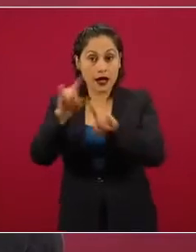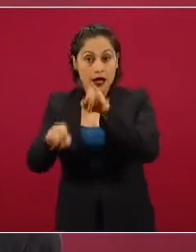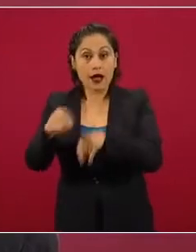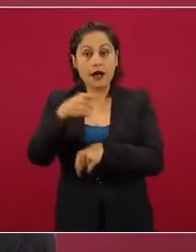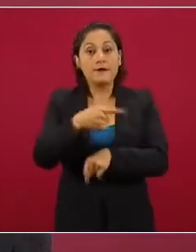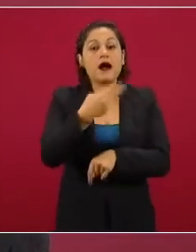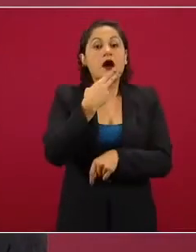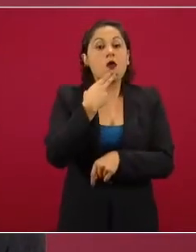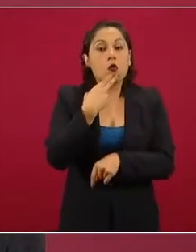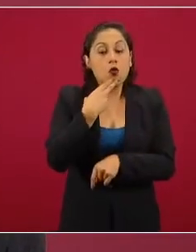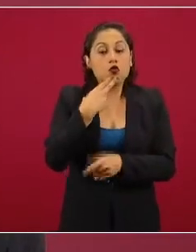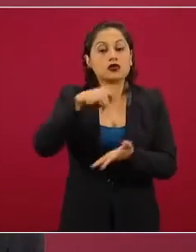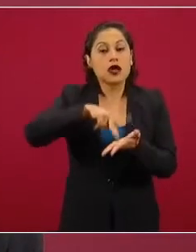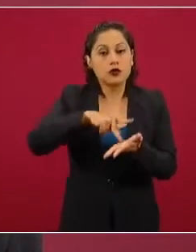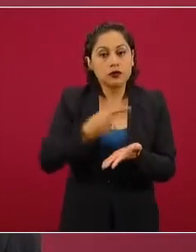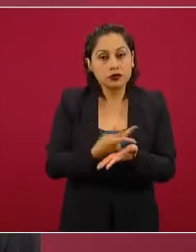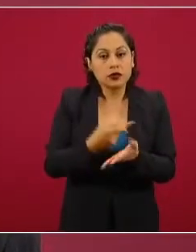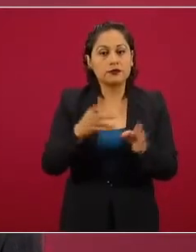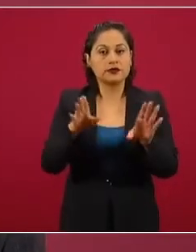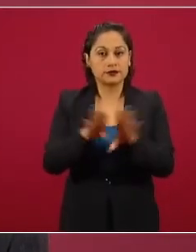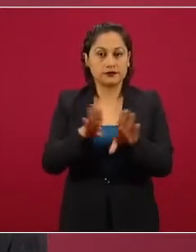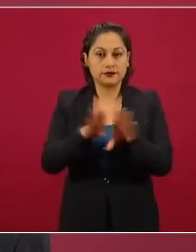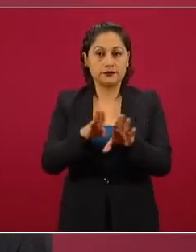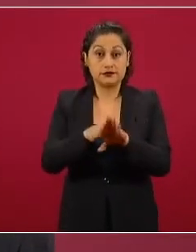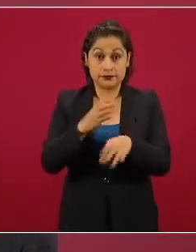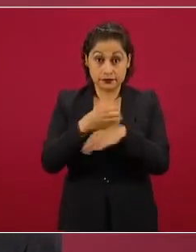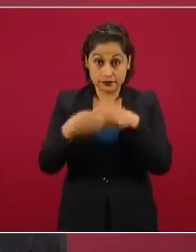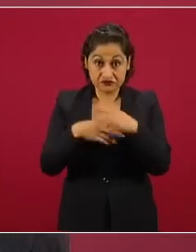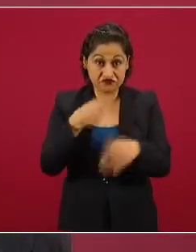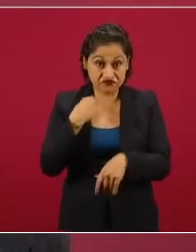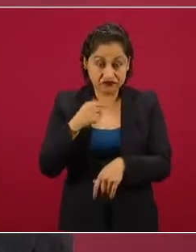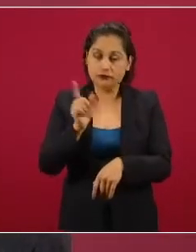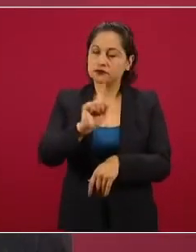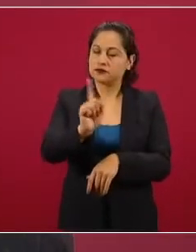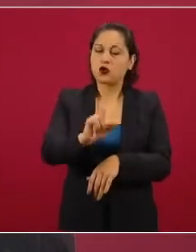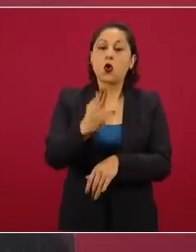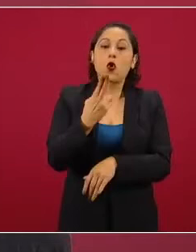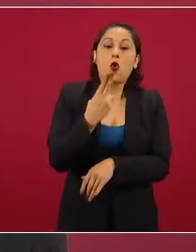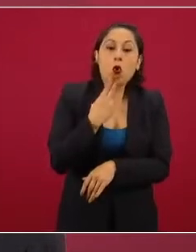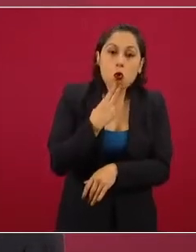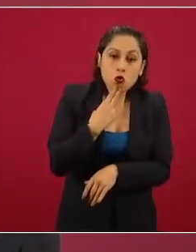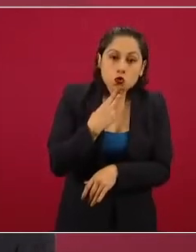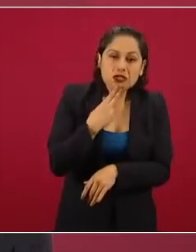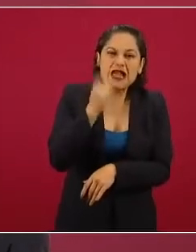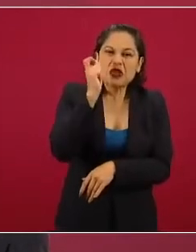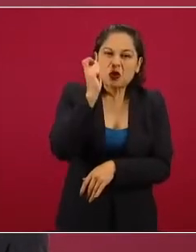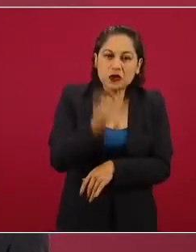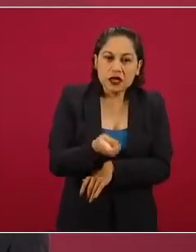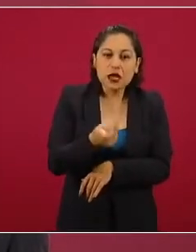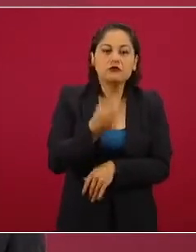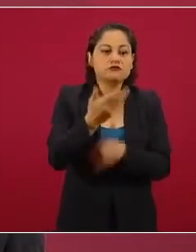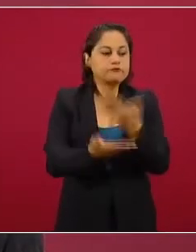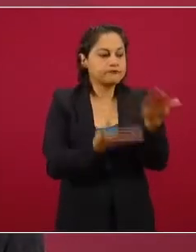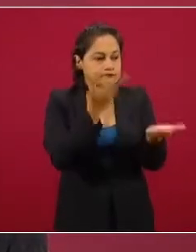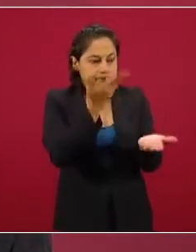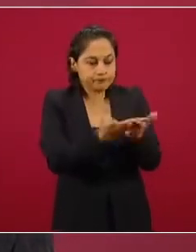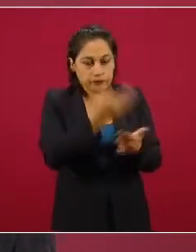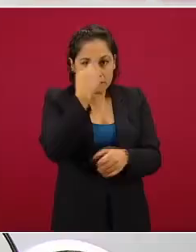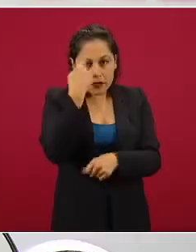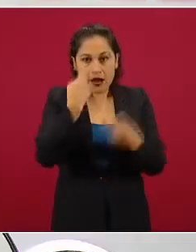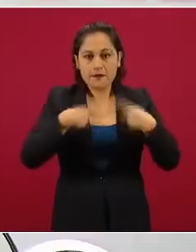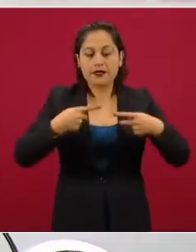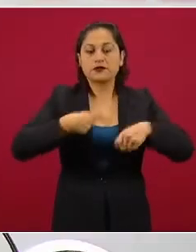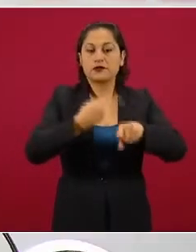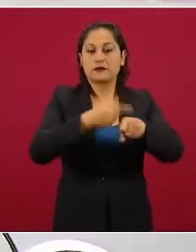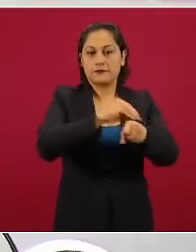no a que se utilice cosas que no sirven, sino al contrario, a poner a disposición de la atención COVID